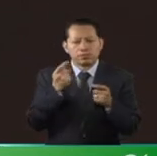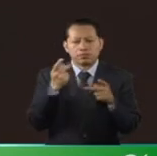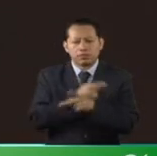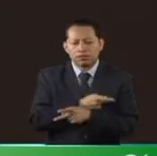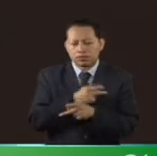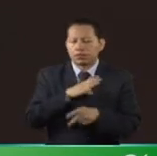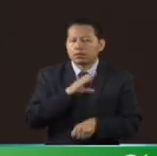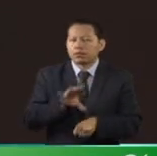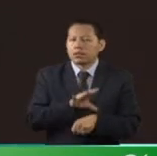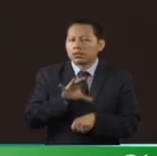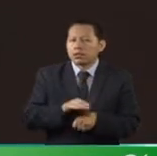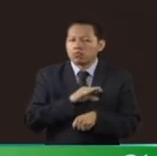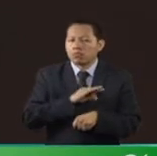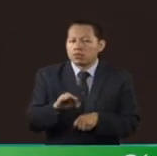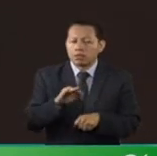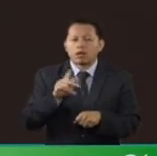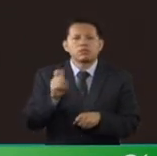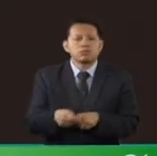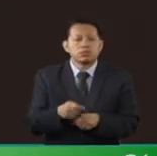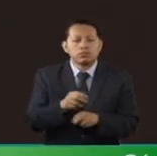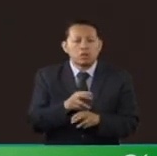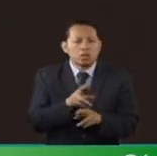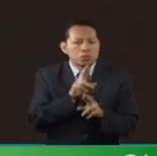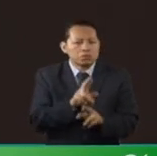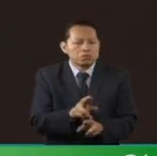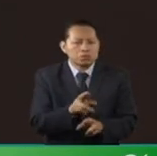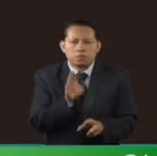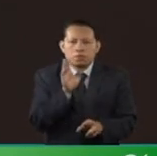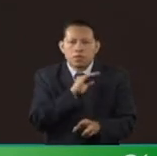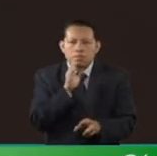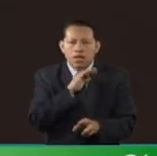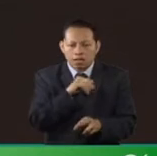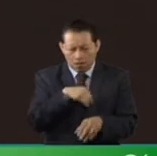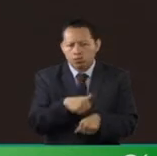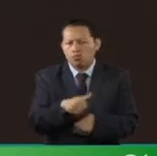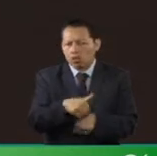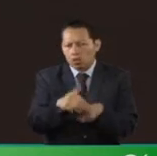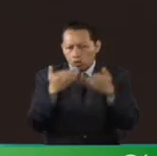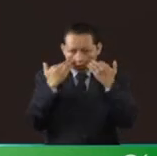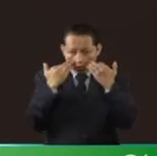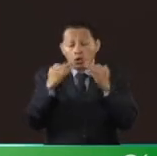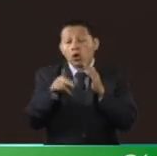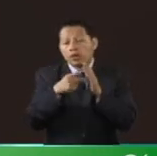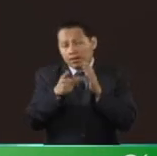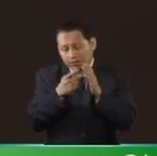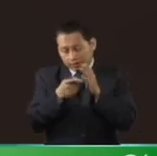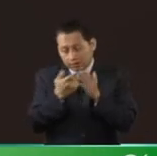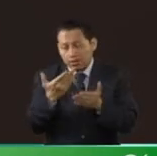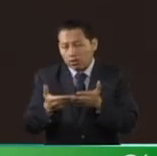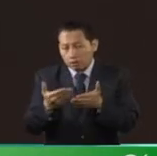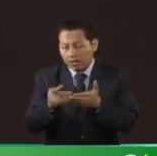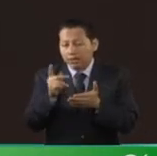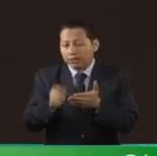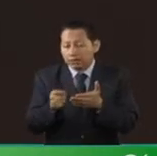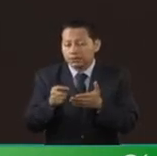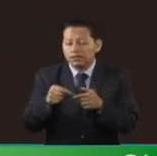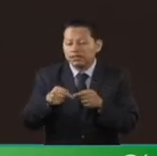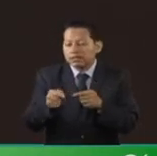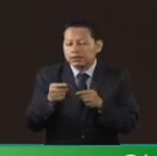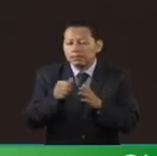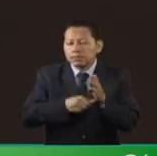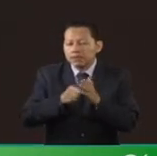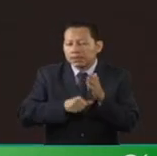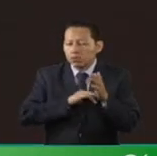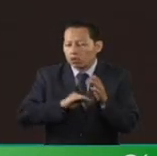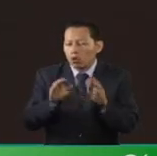de energía, entregando pésimos resultados. Ahí están los datos. Y ahí van de nuevo hoy, a unos pocos meses de la